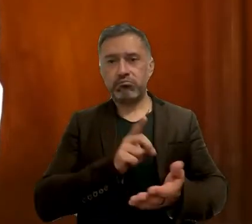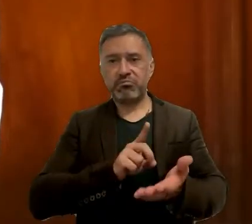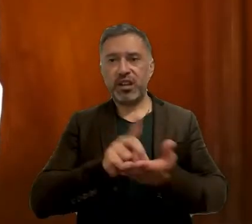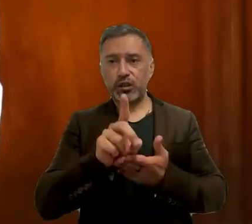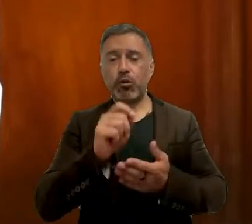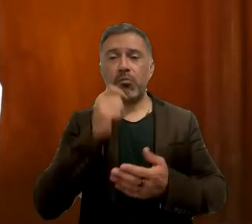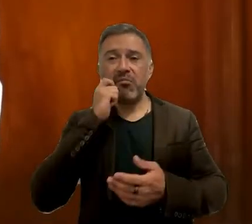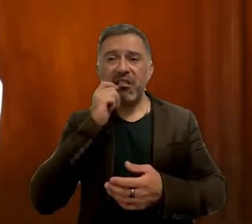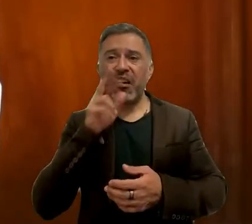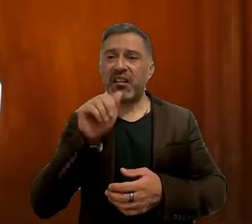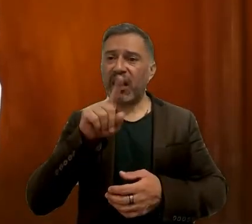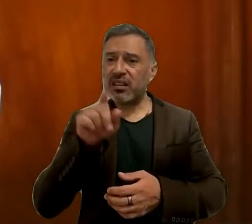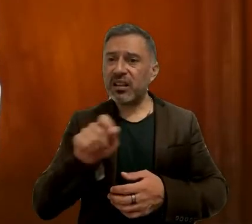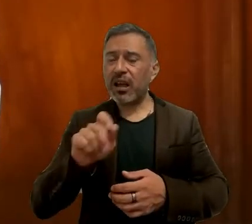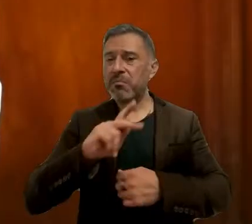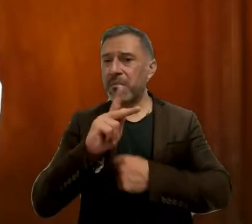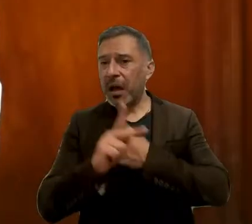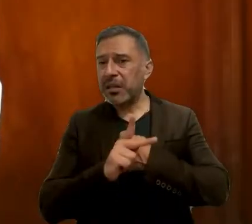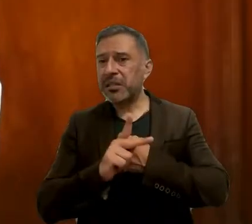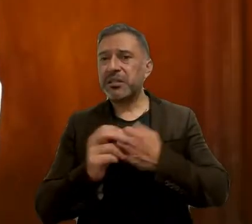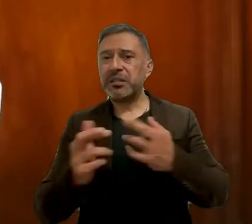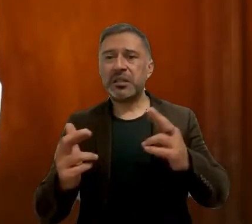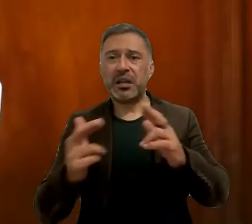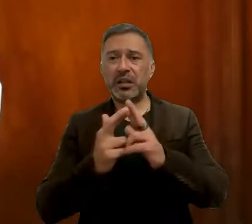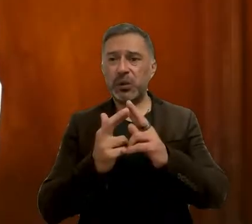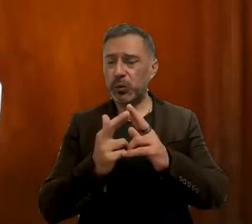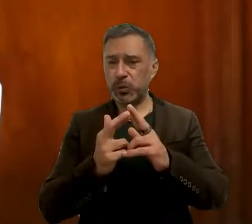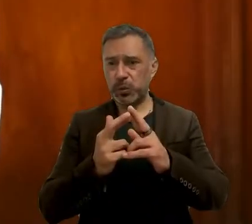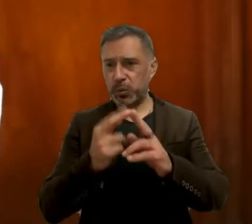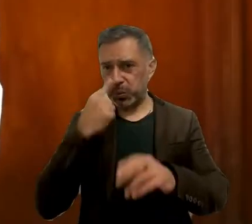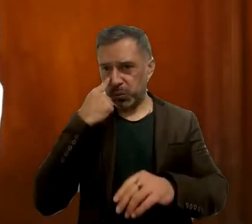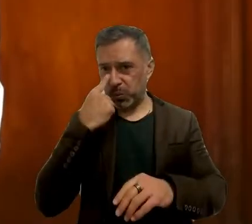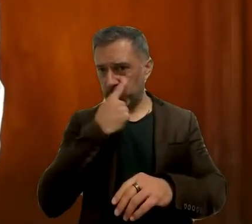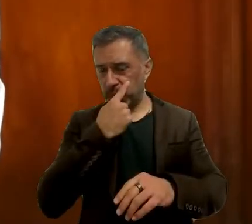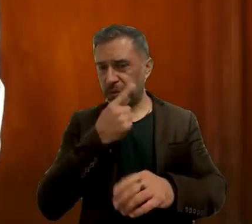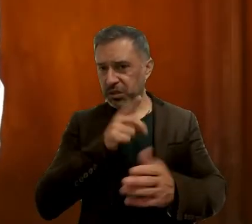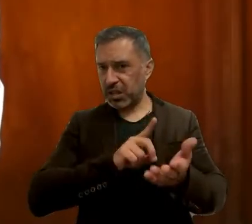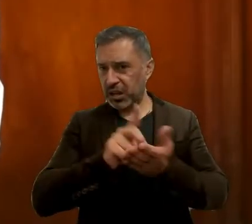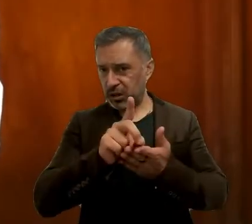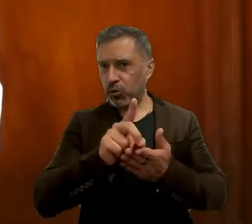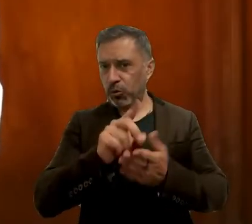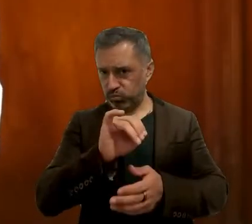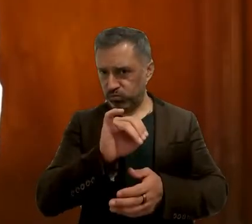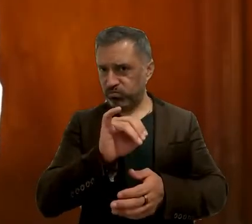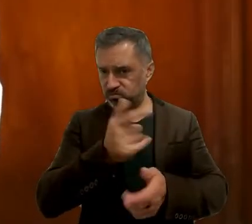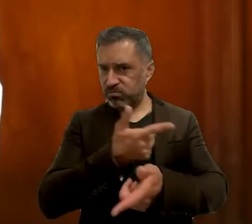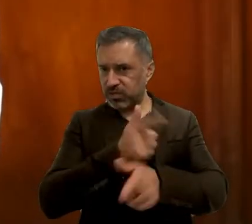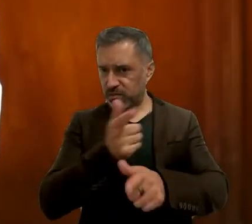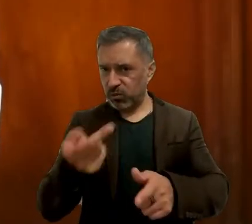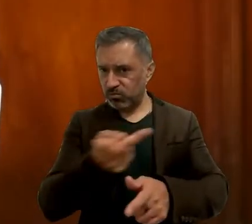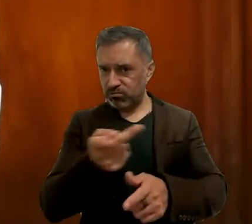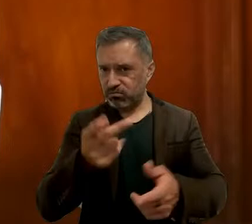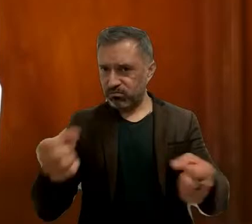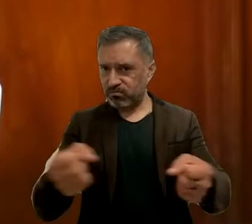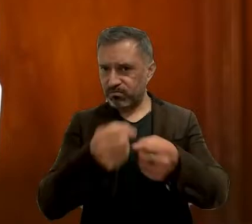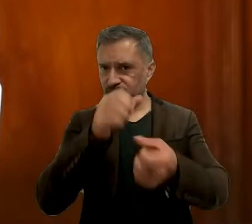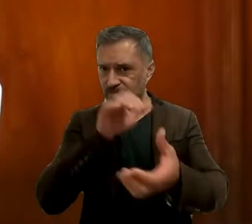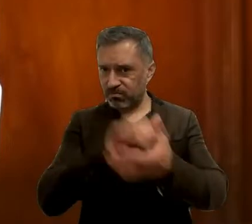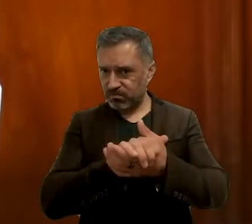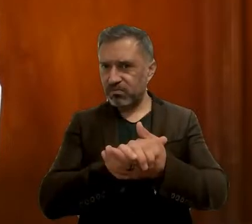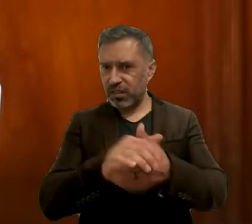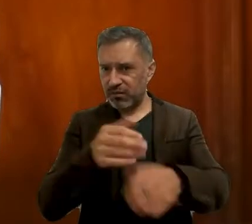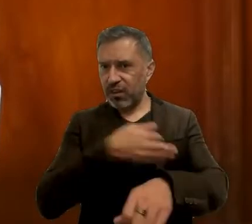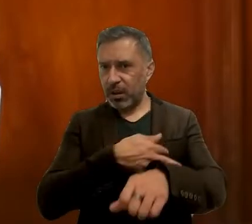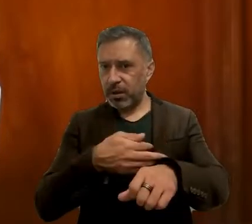motivos de raza, nacionalidad o religión a casarse y fundar una familia, y disfrutarán de iguales derechos en